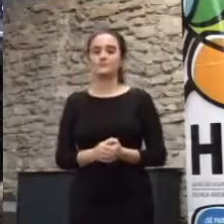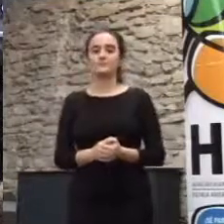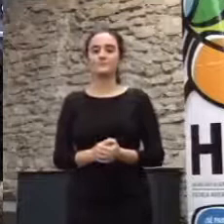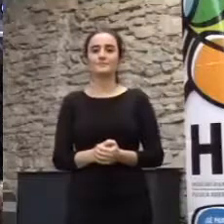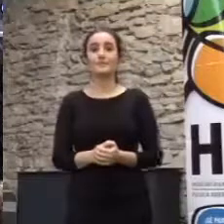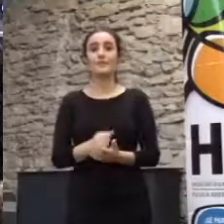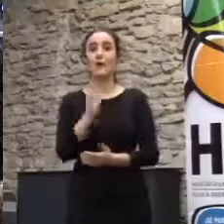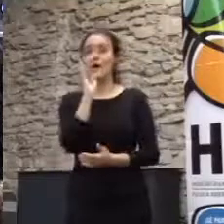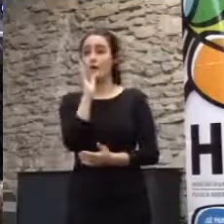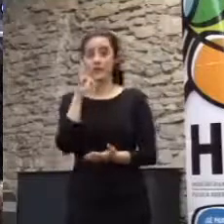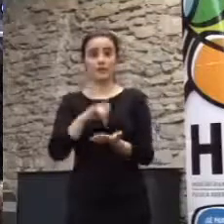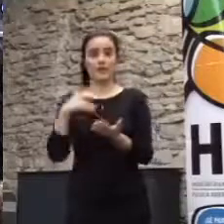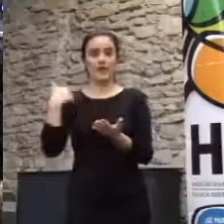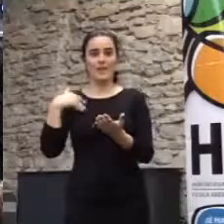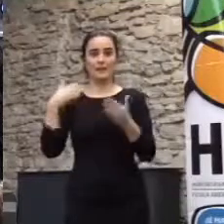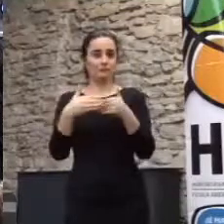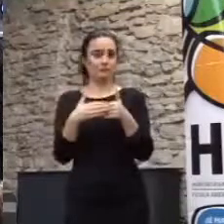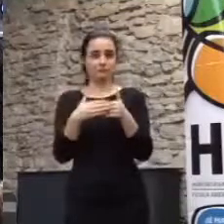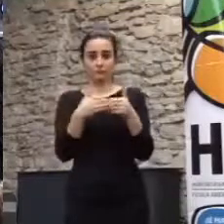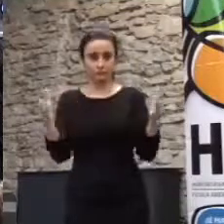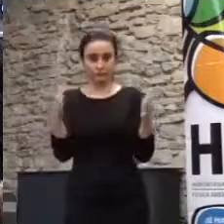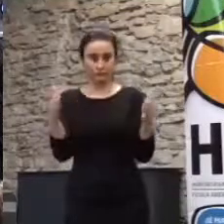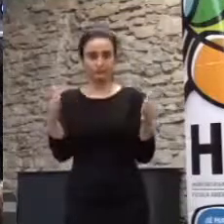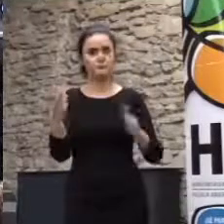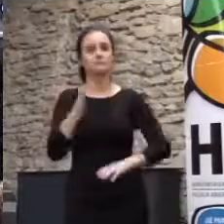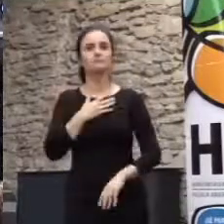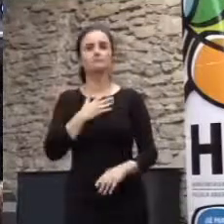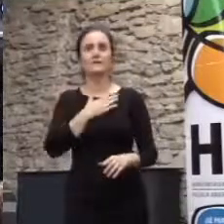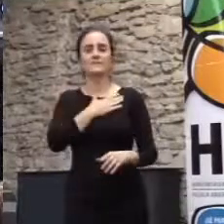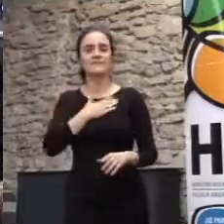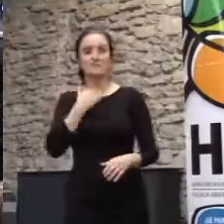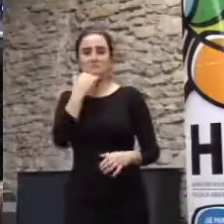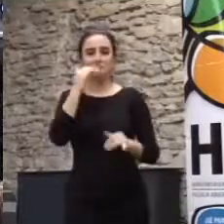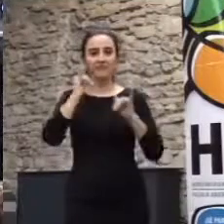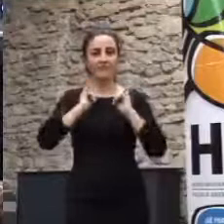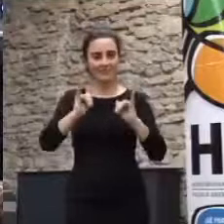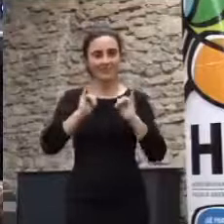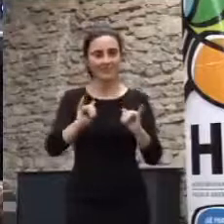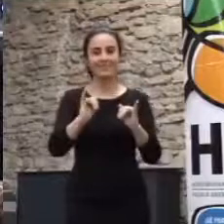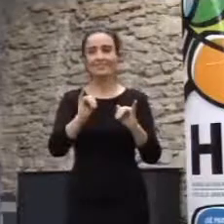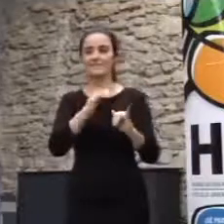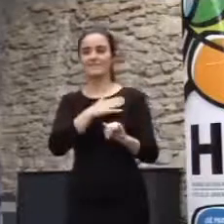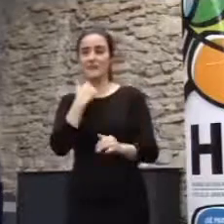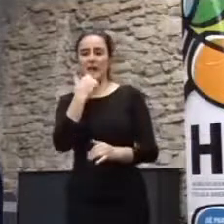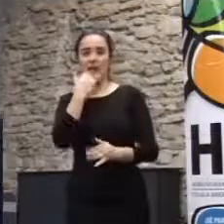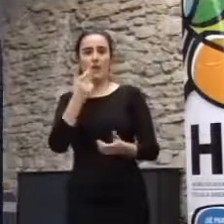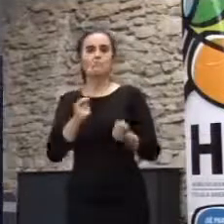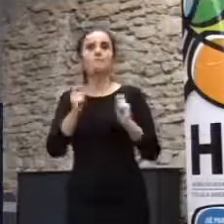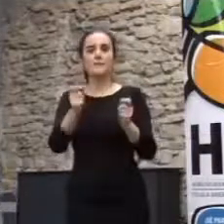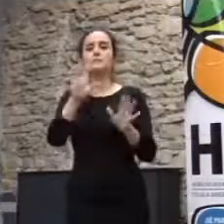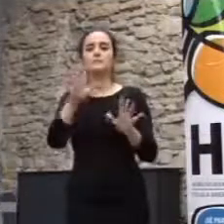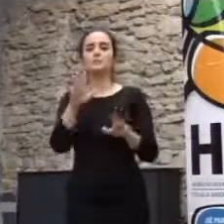En un instante vamos a entrar ya en materia. Mi objetivo es que sea un momento divertido, que aporte, pero antes, aunque sea